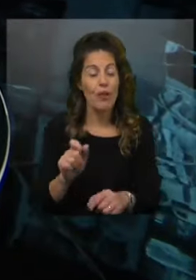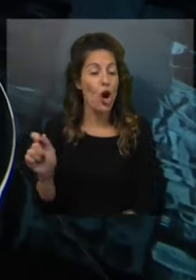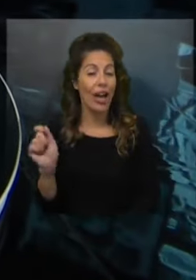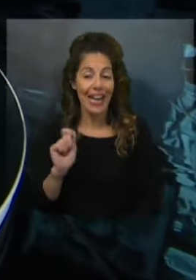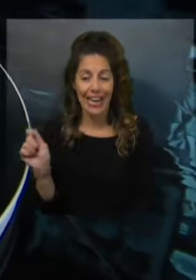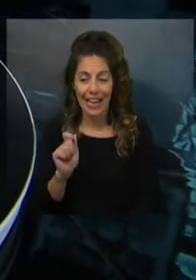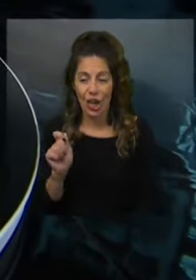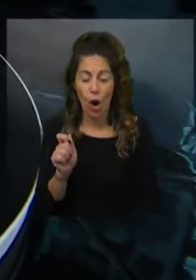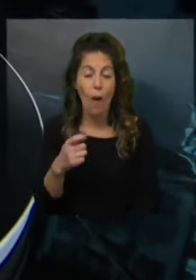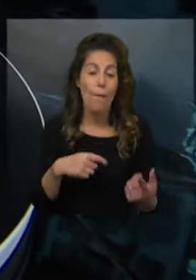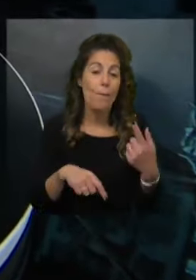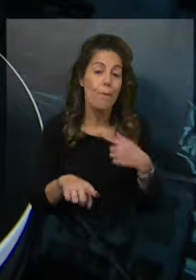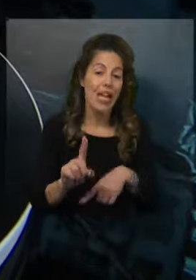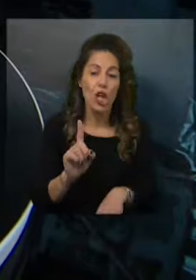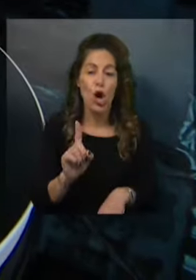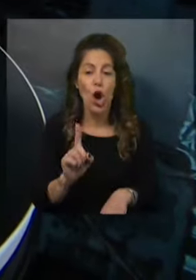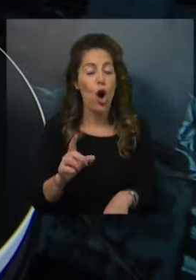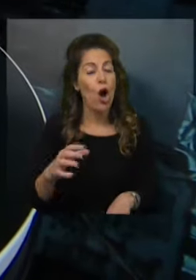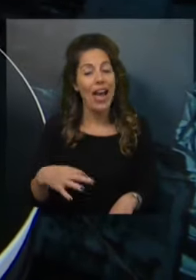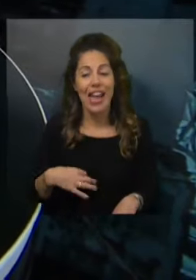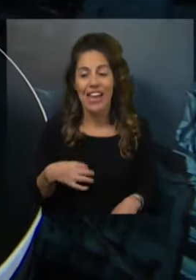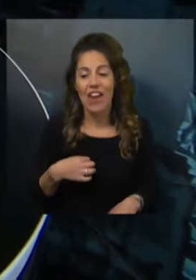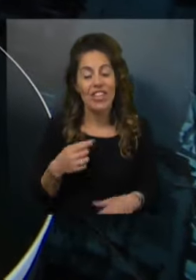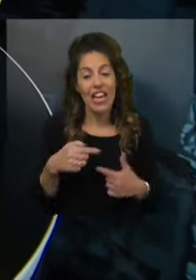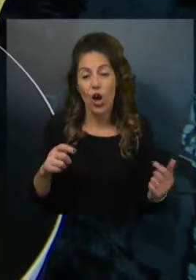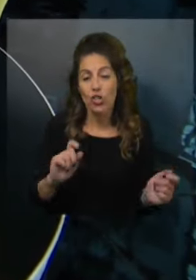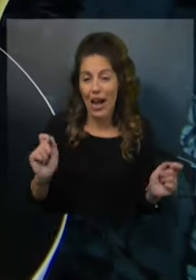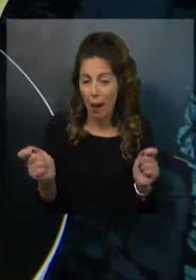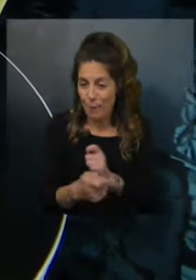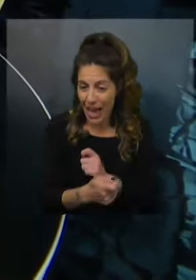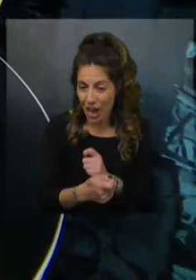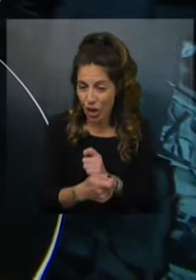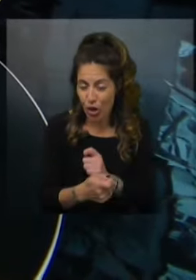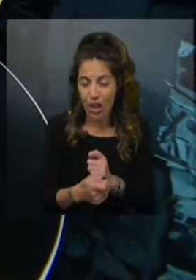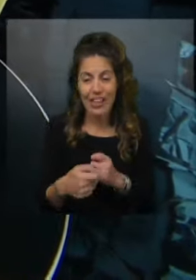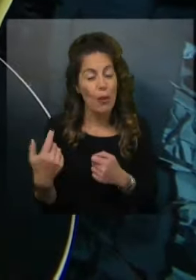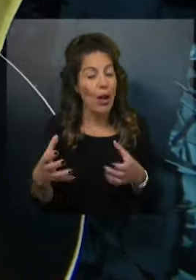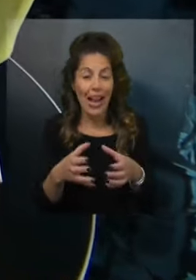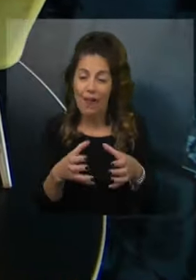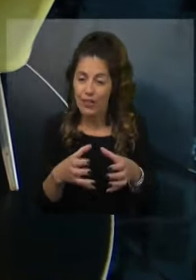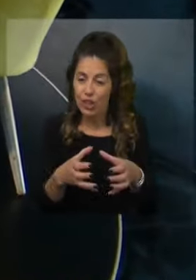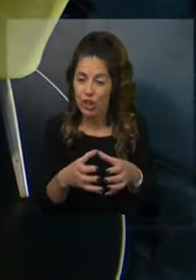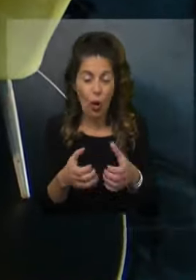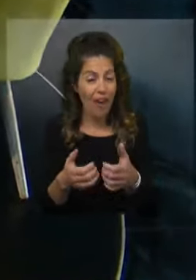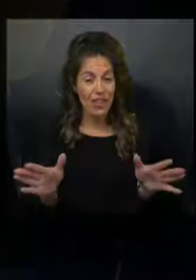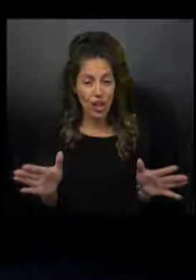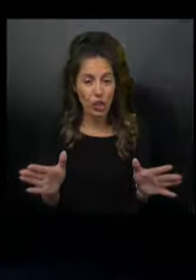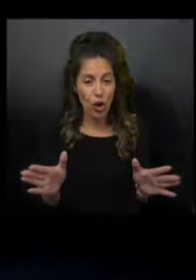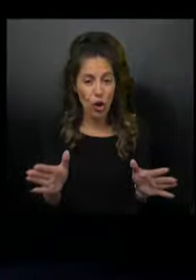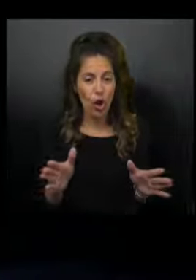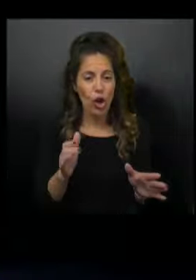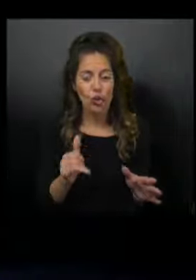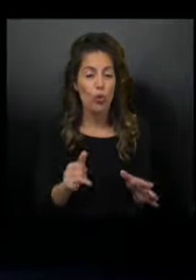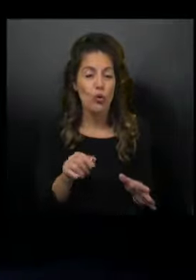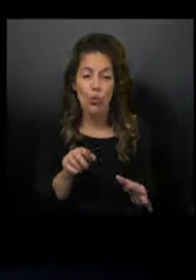pero en la vida las cosas se le cambiaron porque En definitiva después Cabildo no pudo tuvo hasta sus